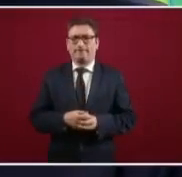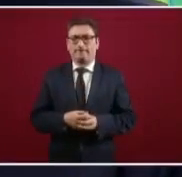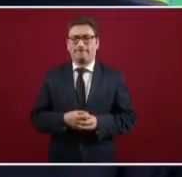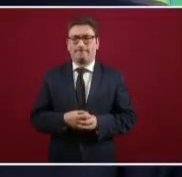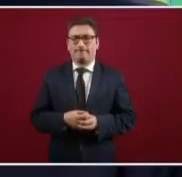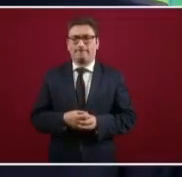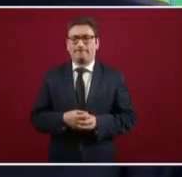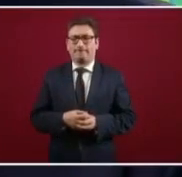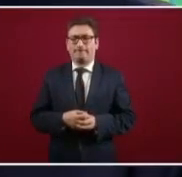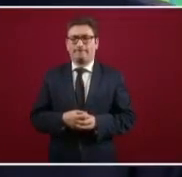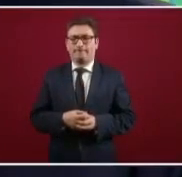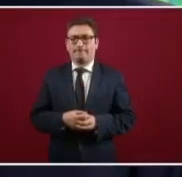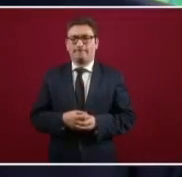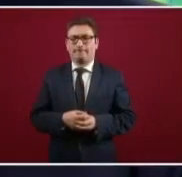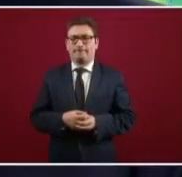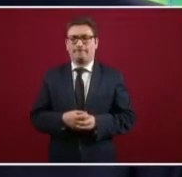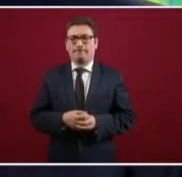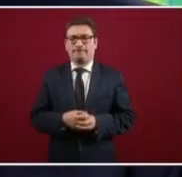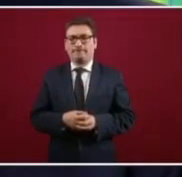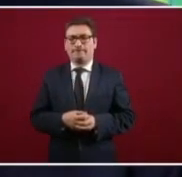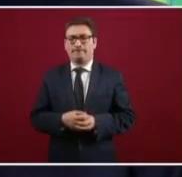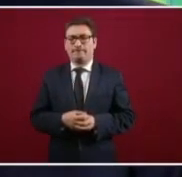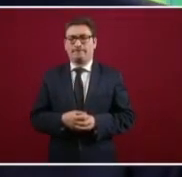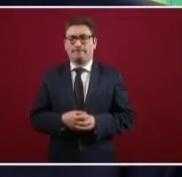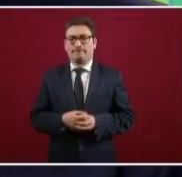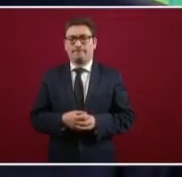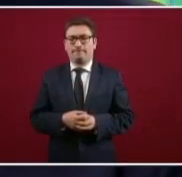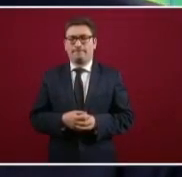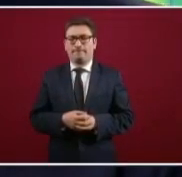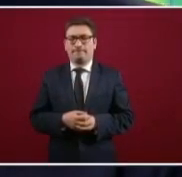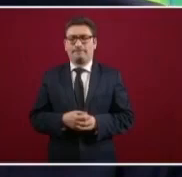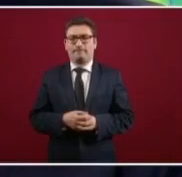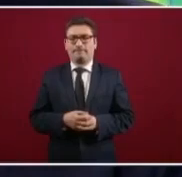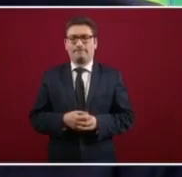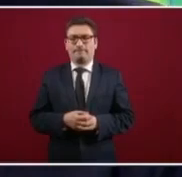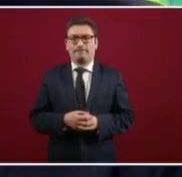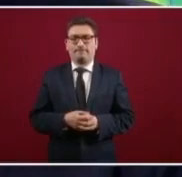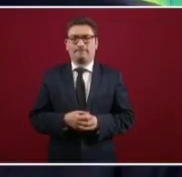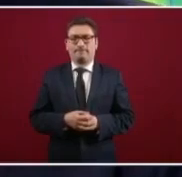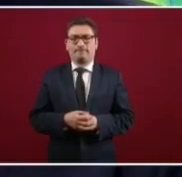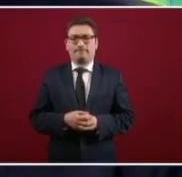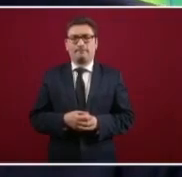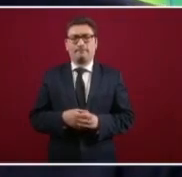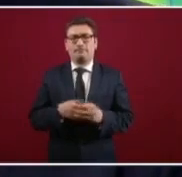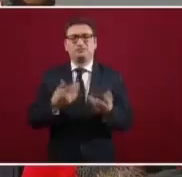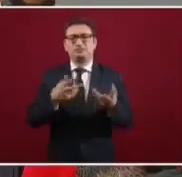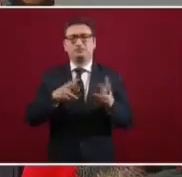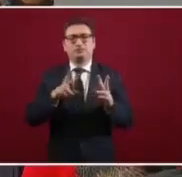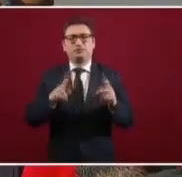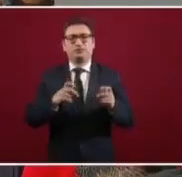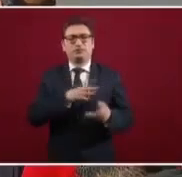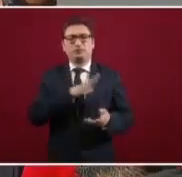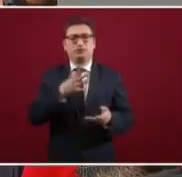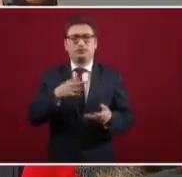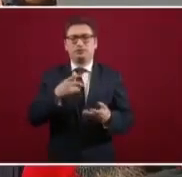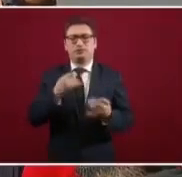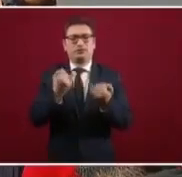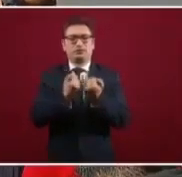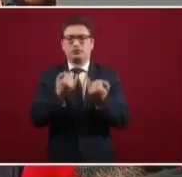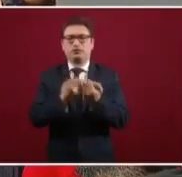en el caso en general hay una hay que destacar el carácter